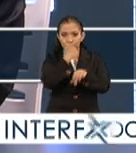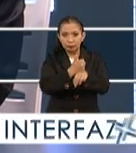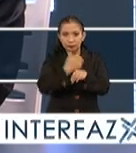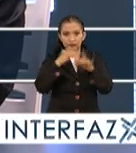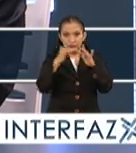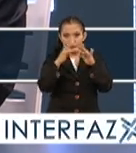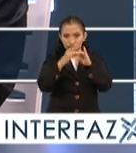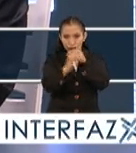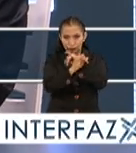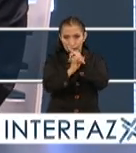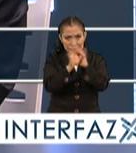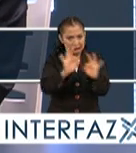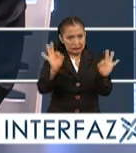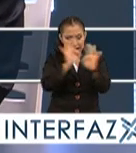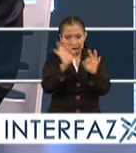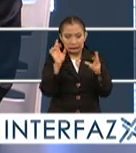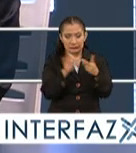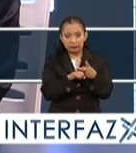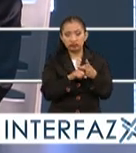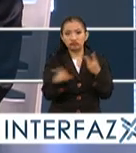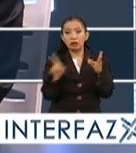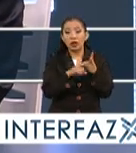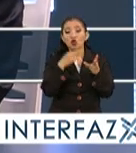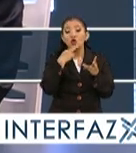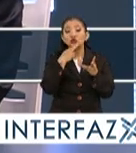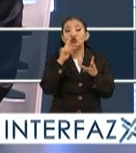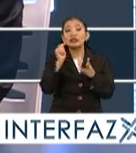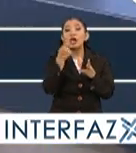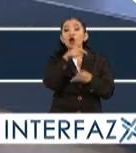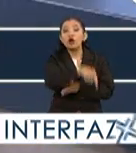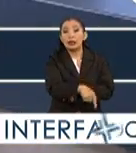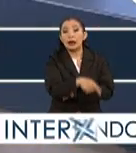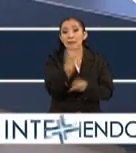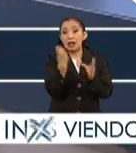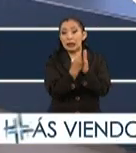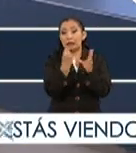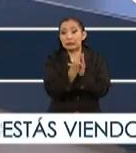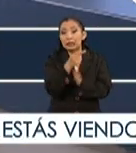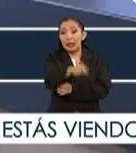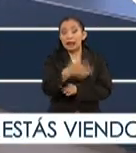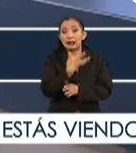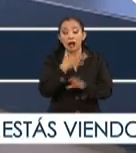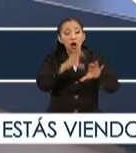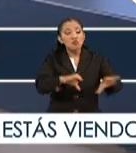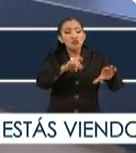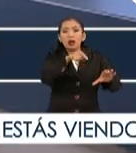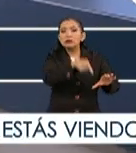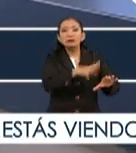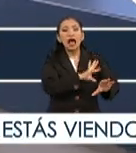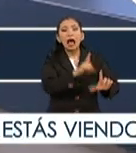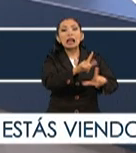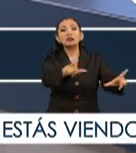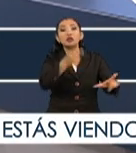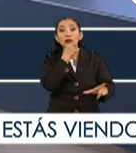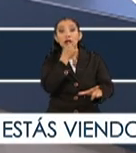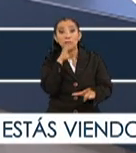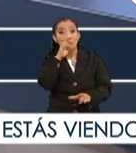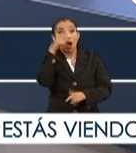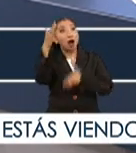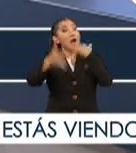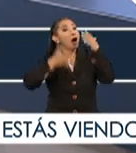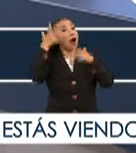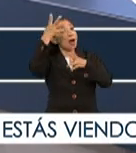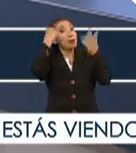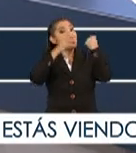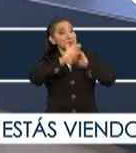la conectividad, que es fundamental, y el uso de la tecnología. El tener una computadora no significa que un niño va a mejorar